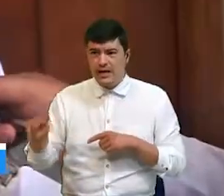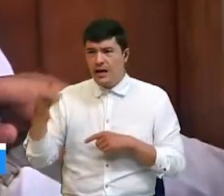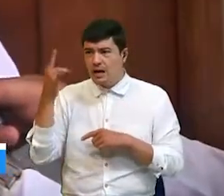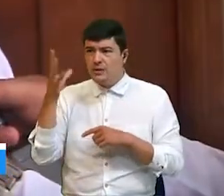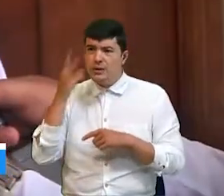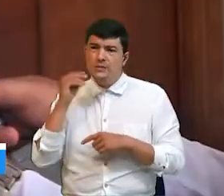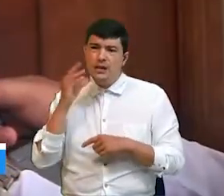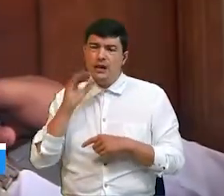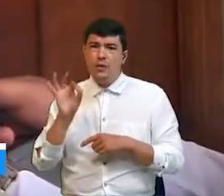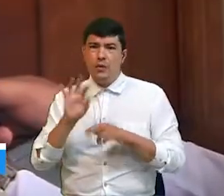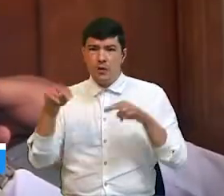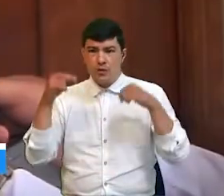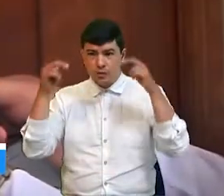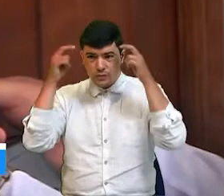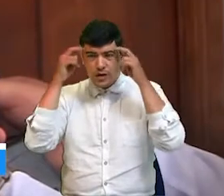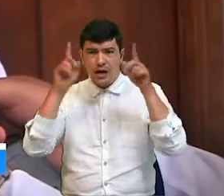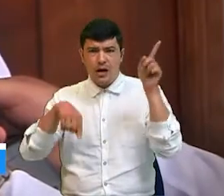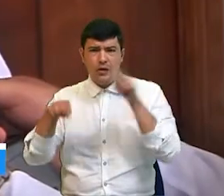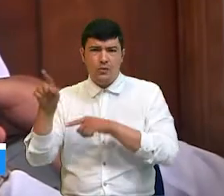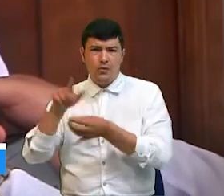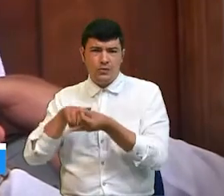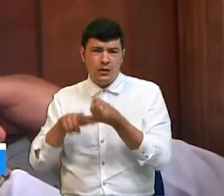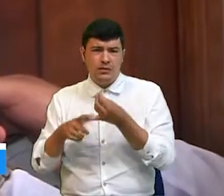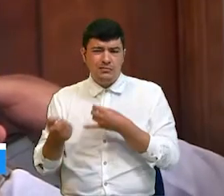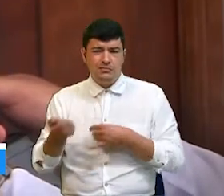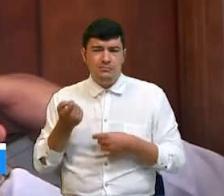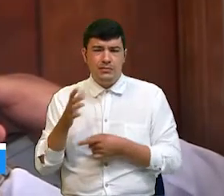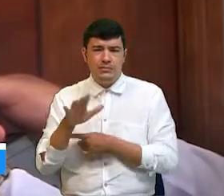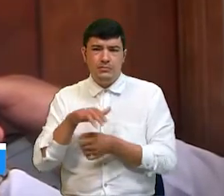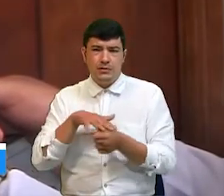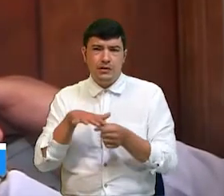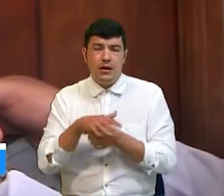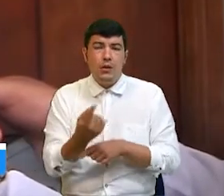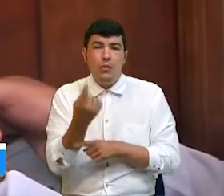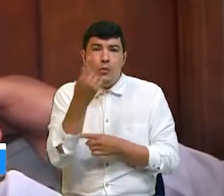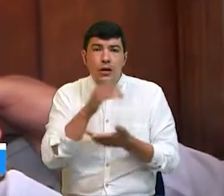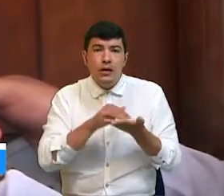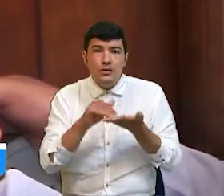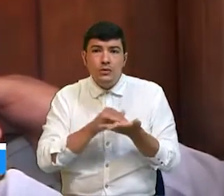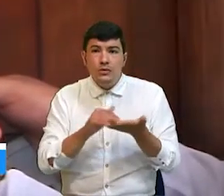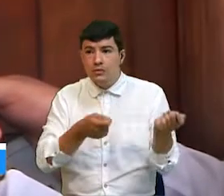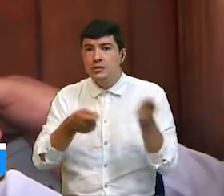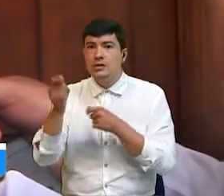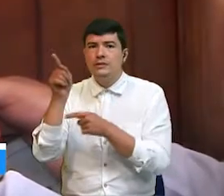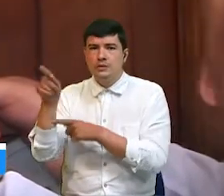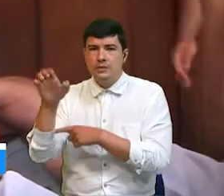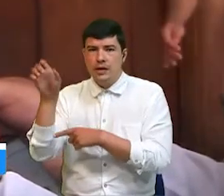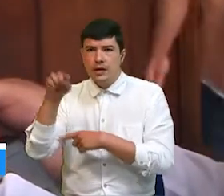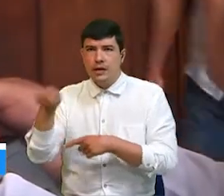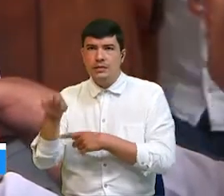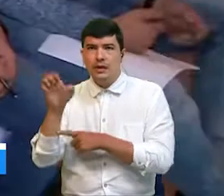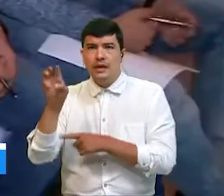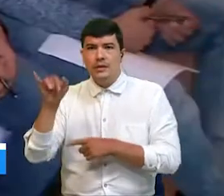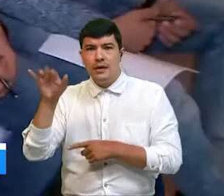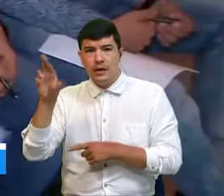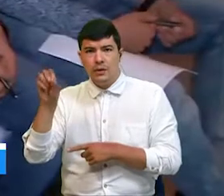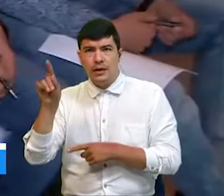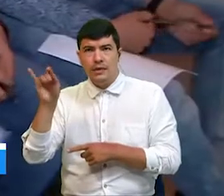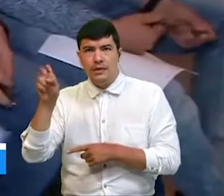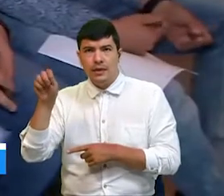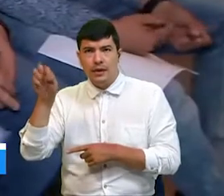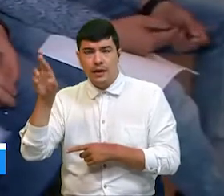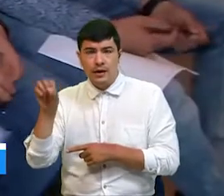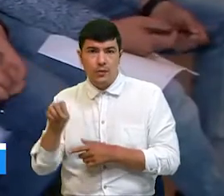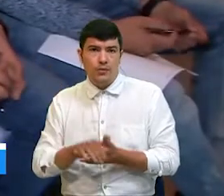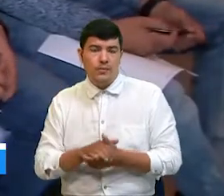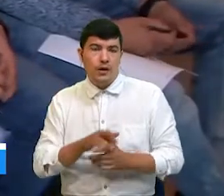porque se nos han presentado casos bastante y la única solución es remitirlos a la ese hospital emiro quintero cañizares otro de los